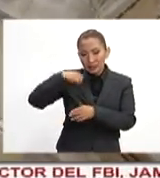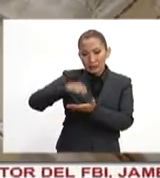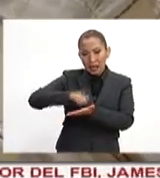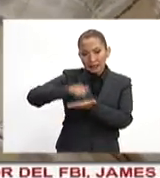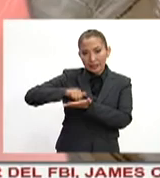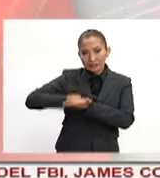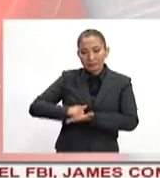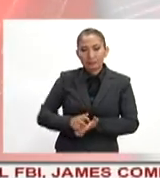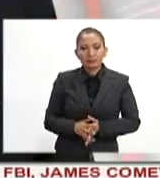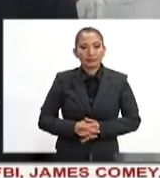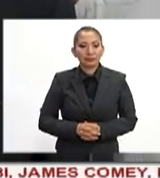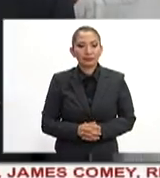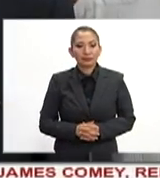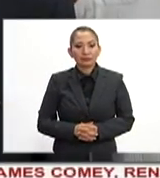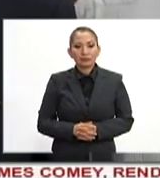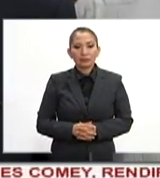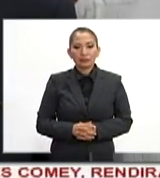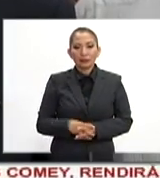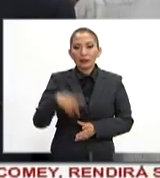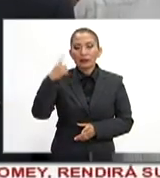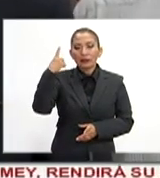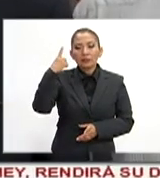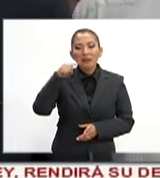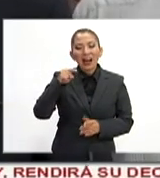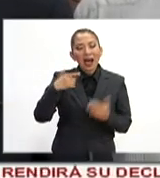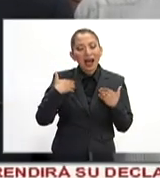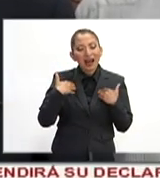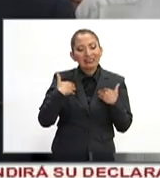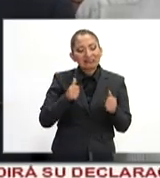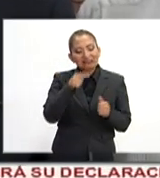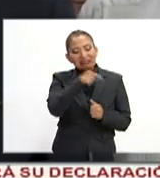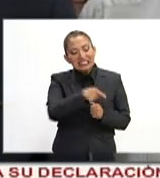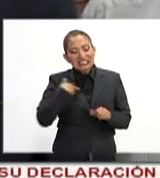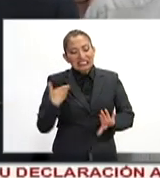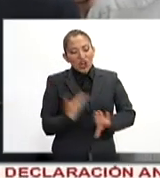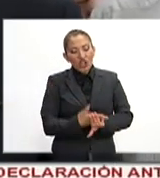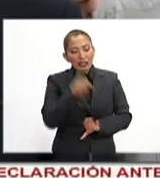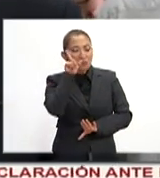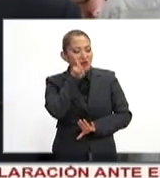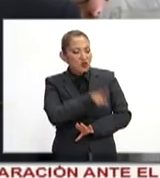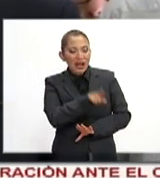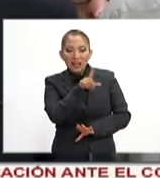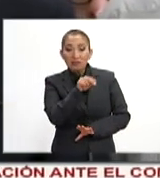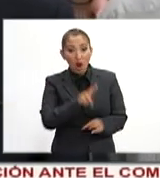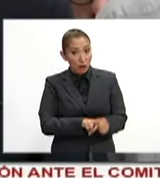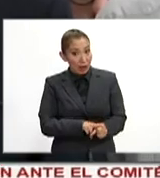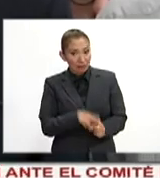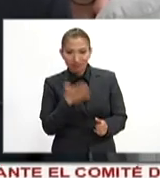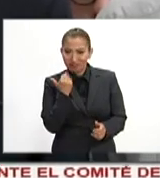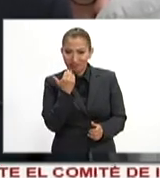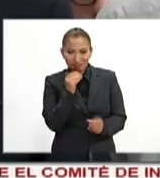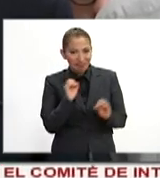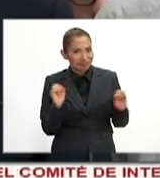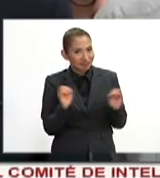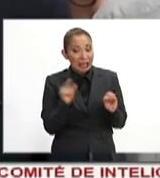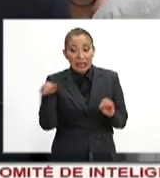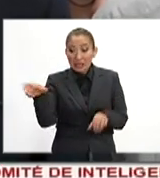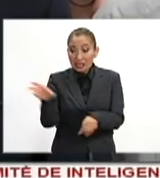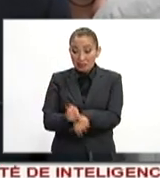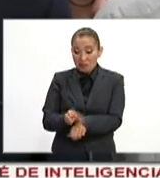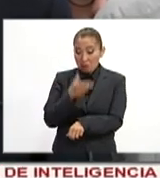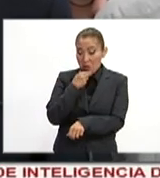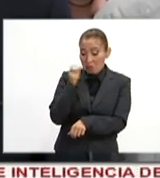electorales. Para entender que la violencia de género no es normal y que el